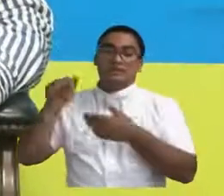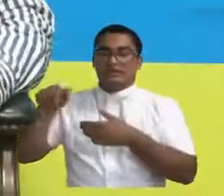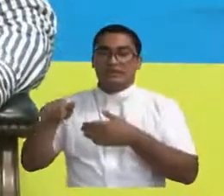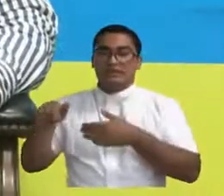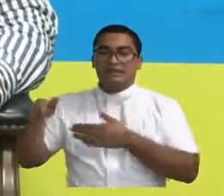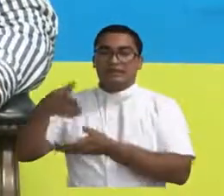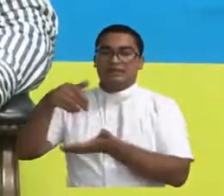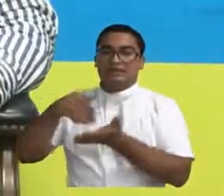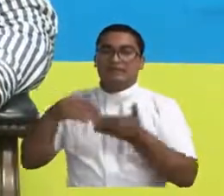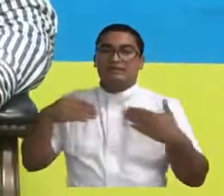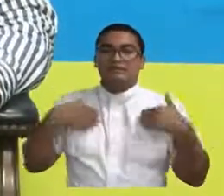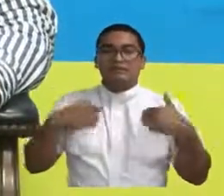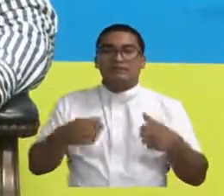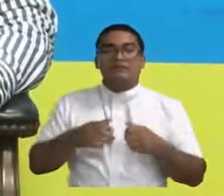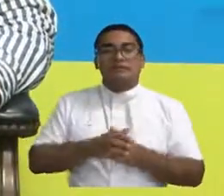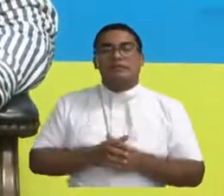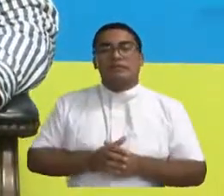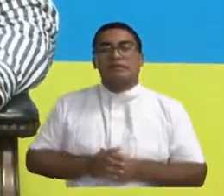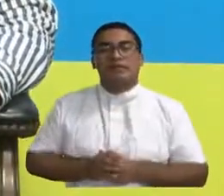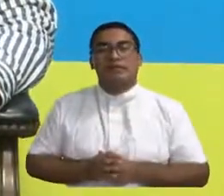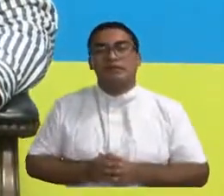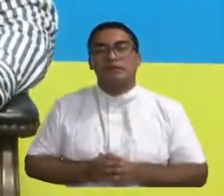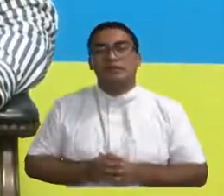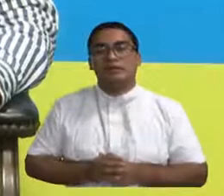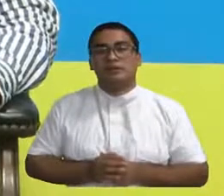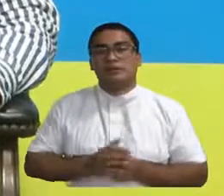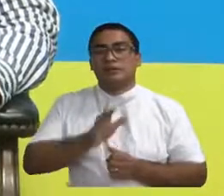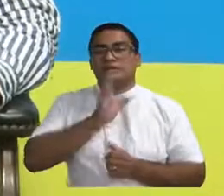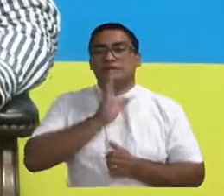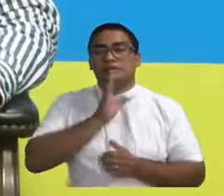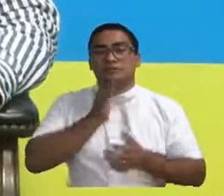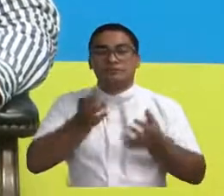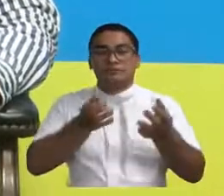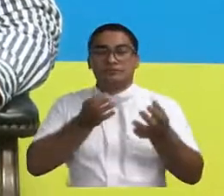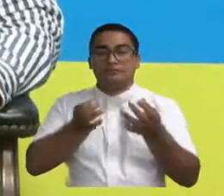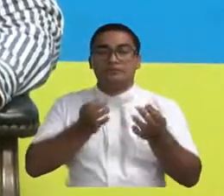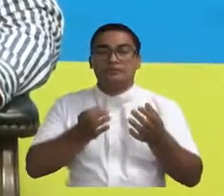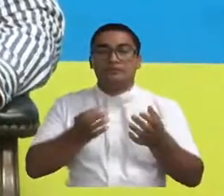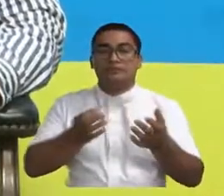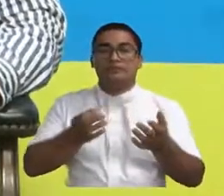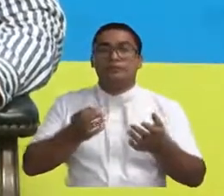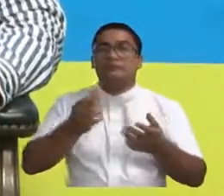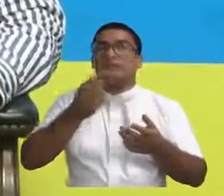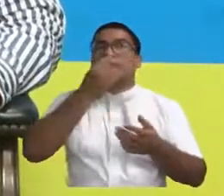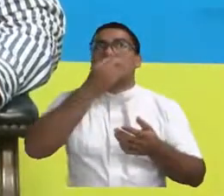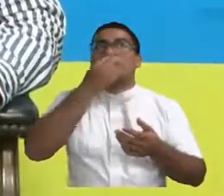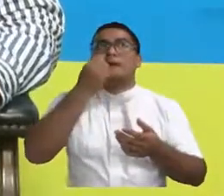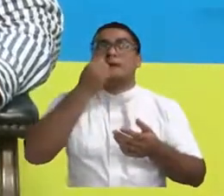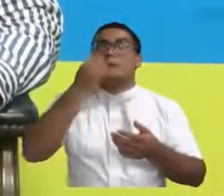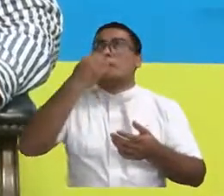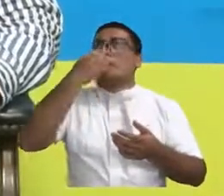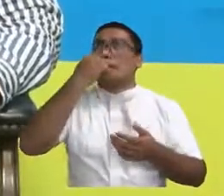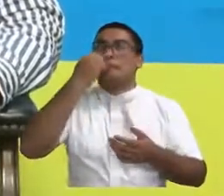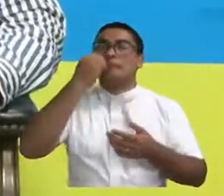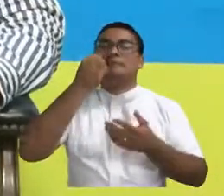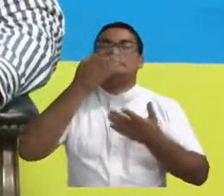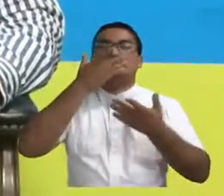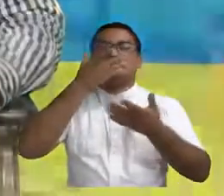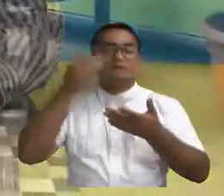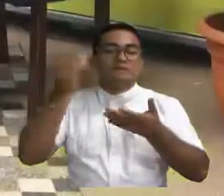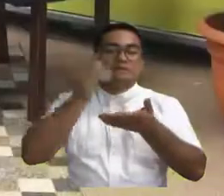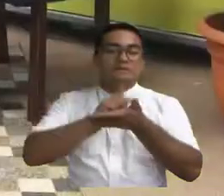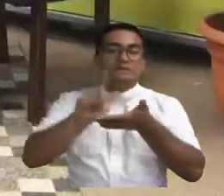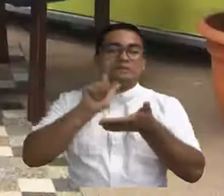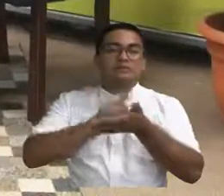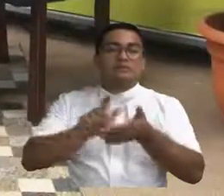de que nos fuéramos a la pausa, usted me hablaba del lavado nasal. Generalmente la población aquí en Nicaragua, en Managua, en